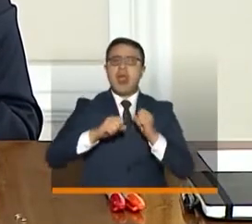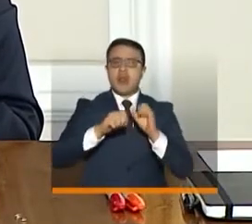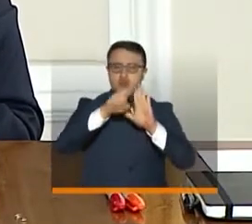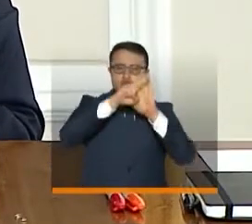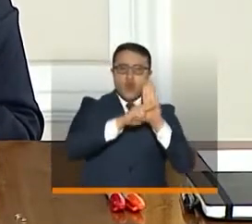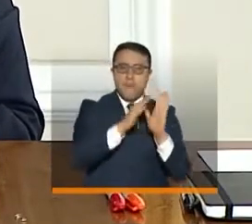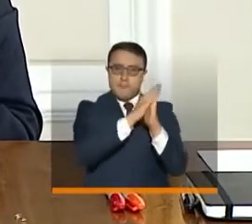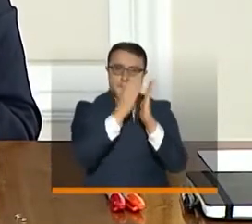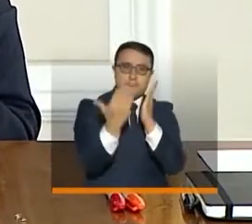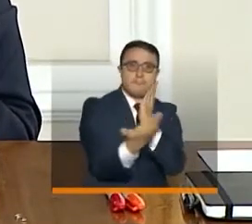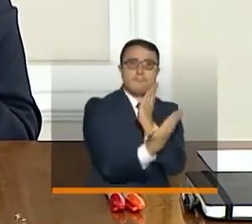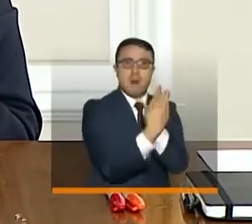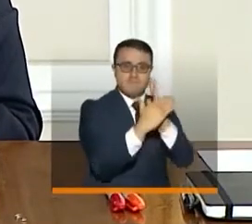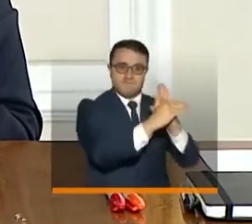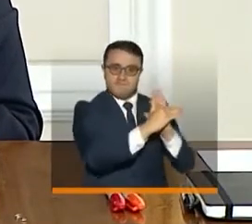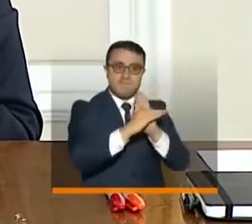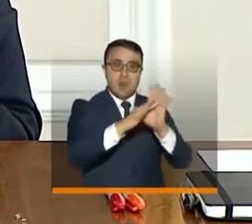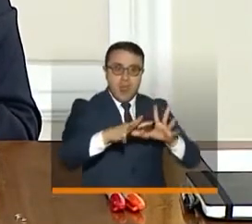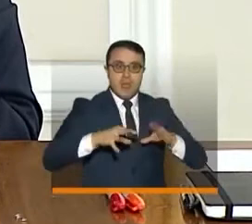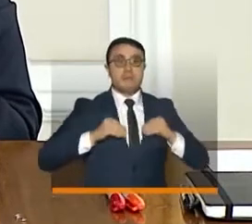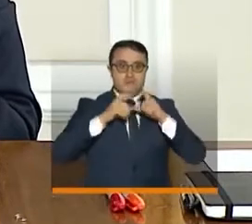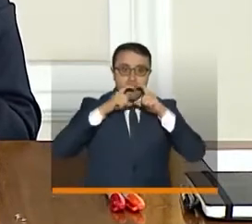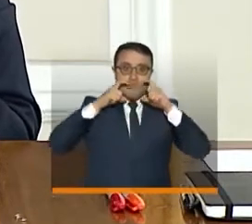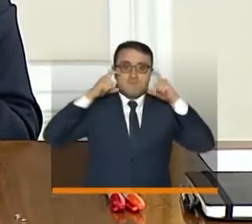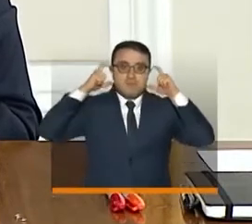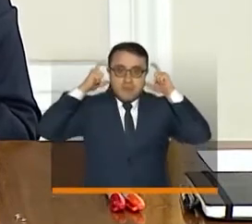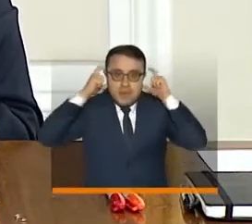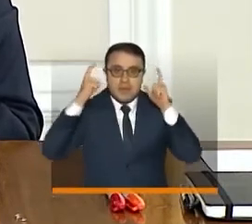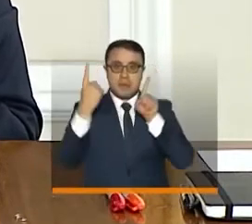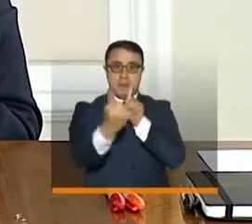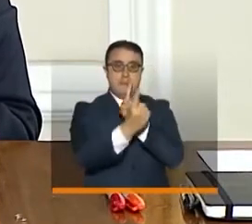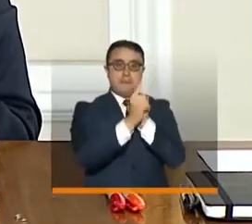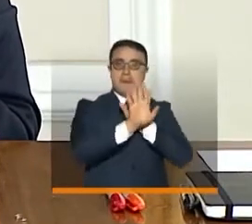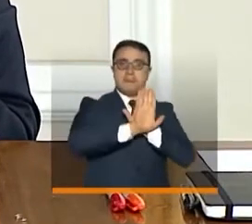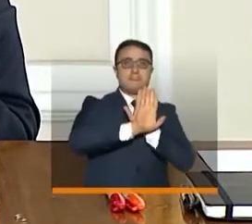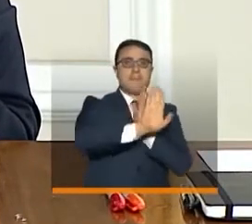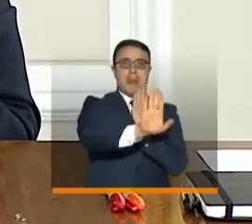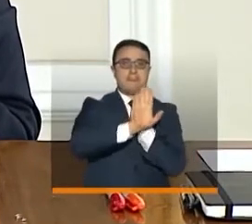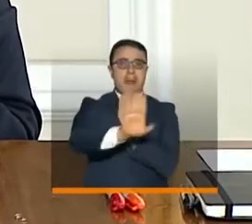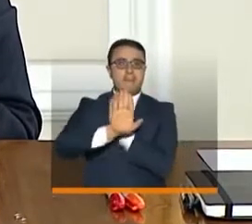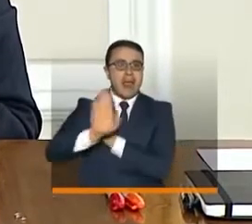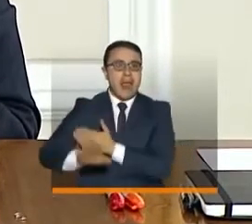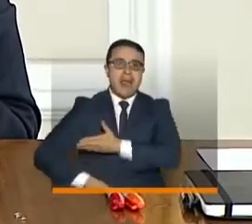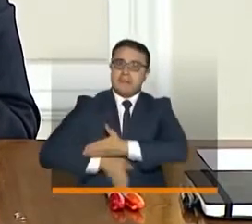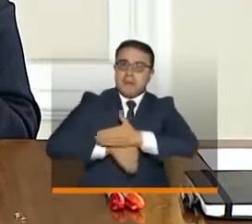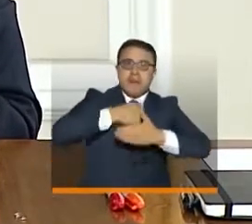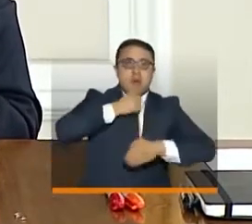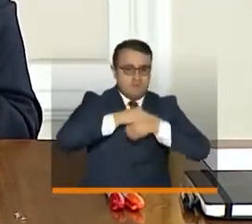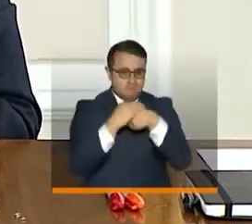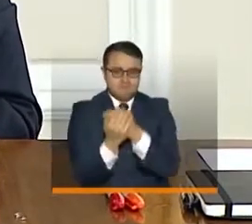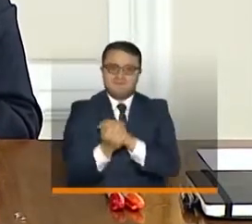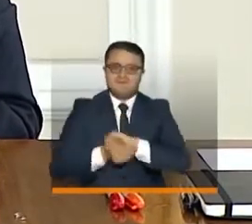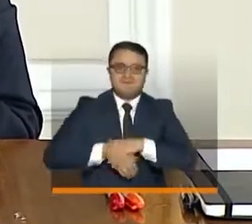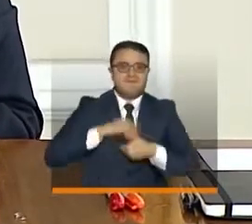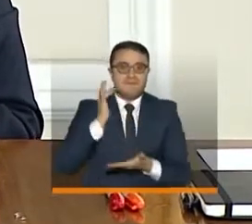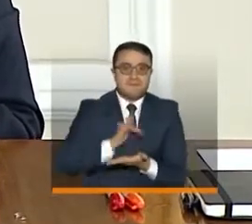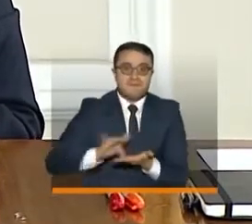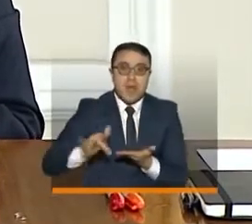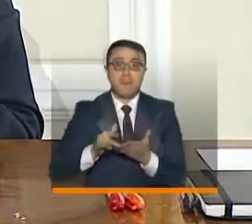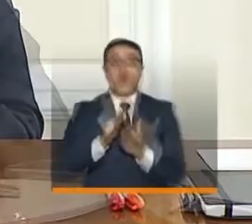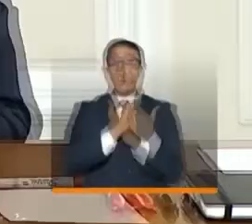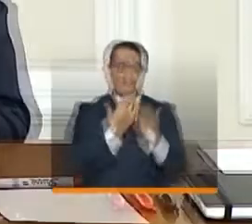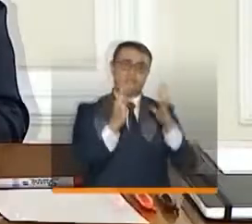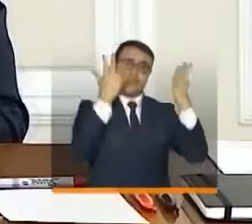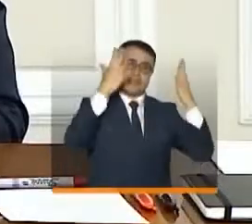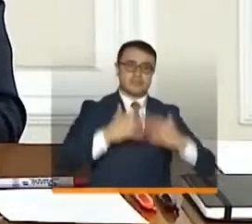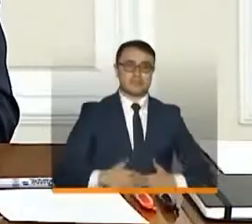enfrentar la pandemia del COVID-19, Duque resumió las prioridades actuales del gobierno en reactivación económica y acceso a la